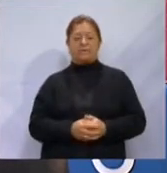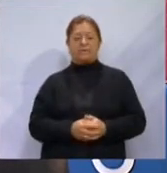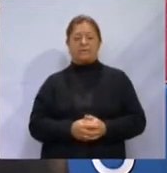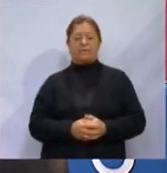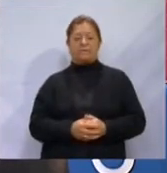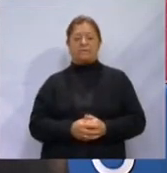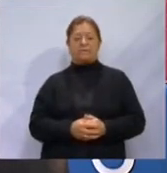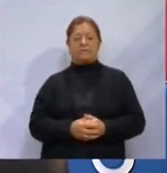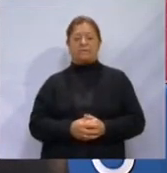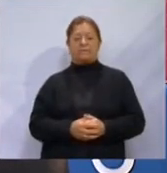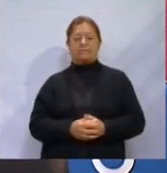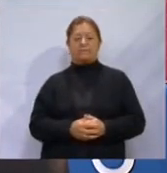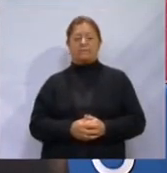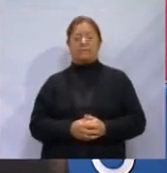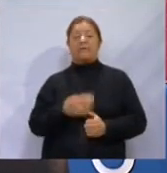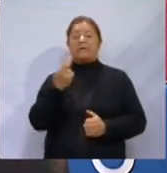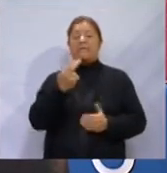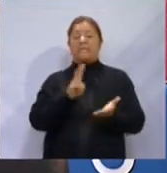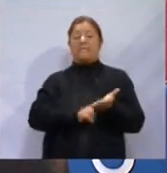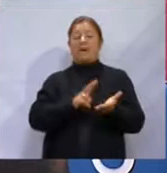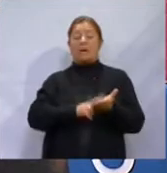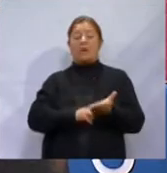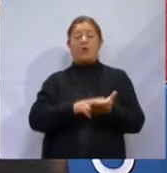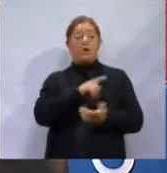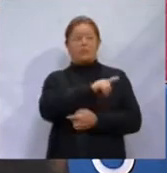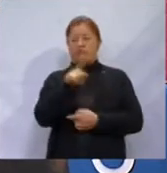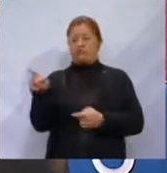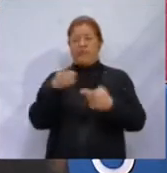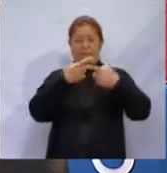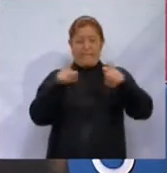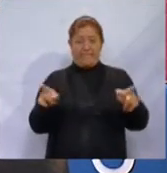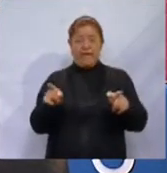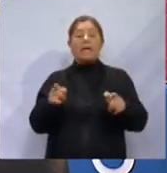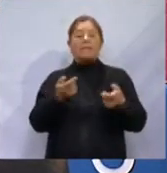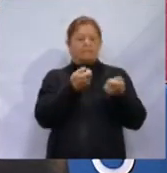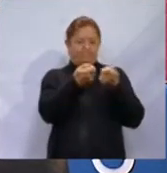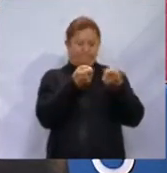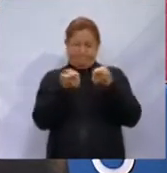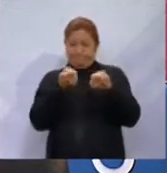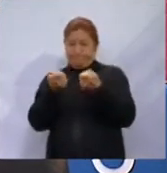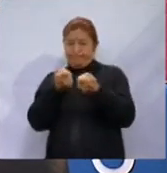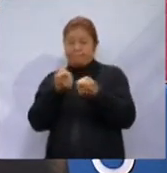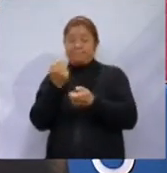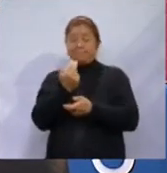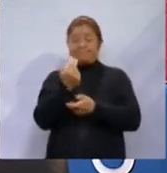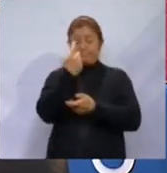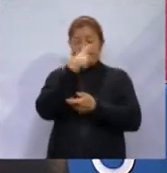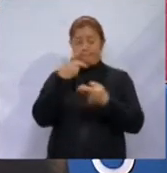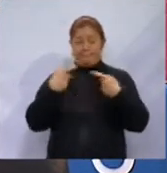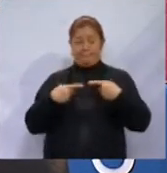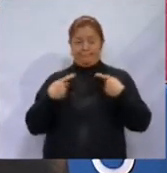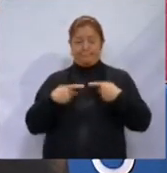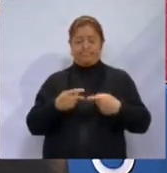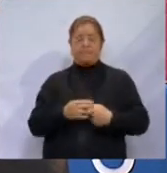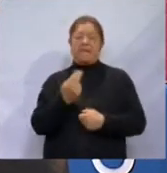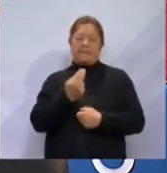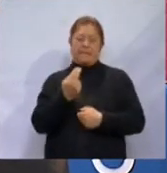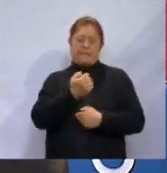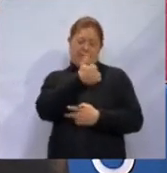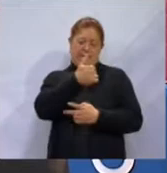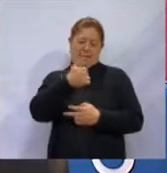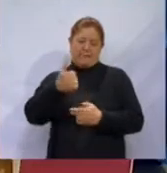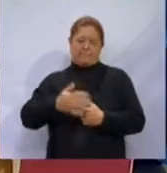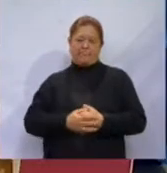que hay que valorar la diversidad y hacer los ajustes necesarios para las personas que así lo